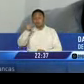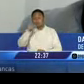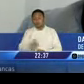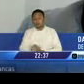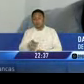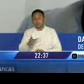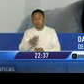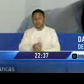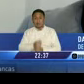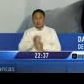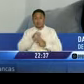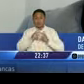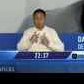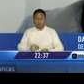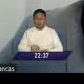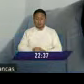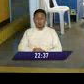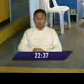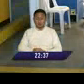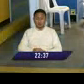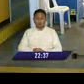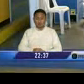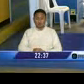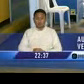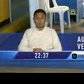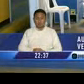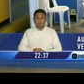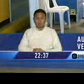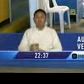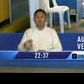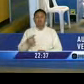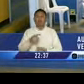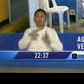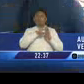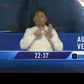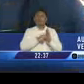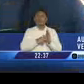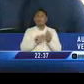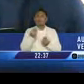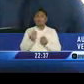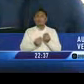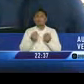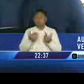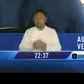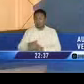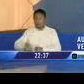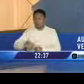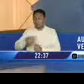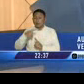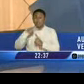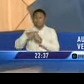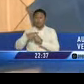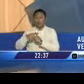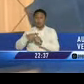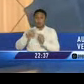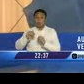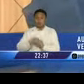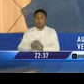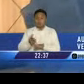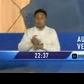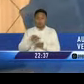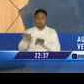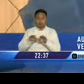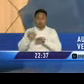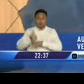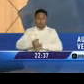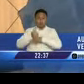de seguridad y salud ocupacional. Que los parámetros y protocolos de actuación ante un resultado positivo deberán estar muy bien marcados por